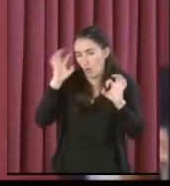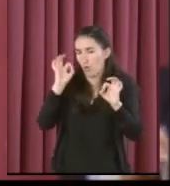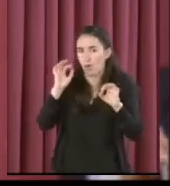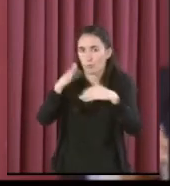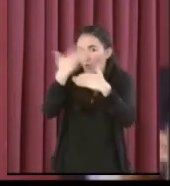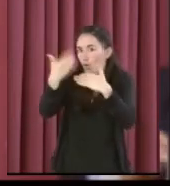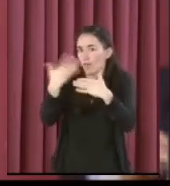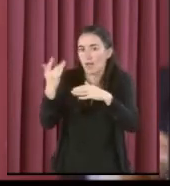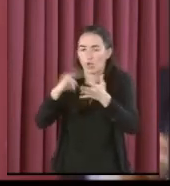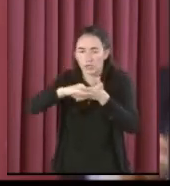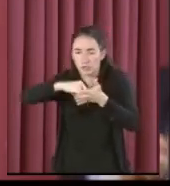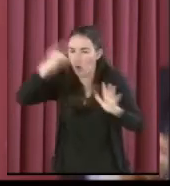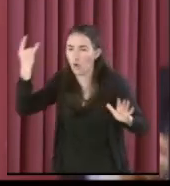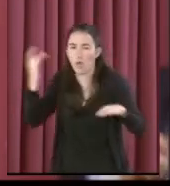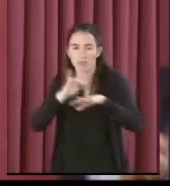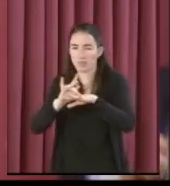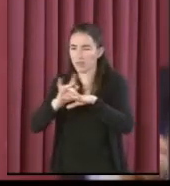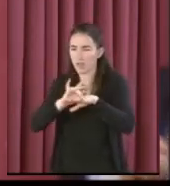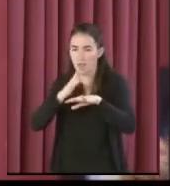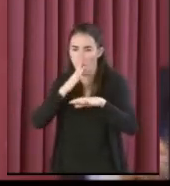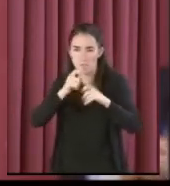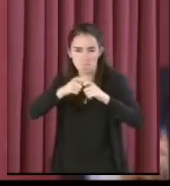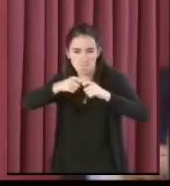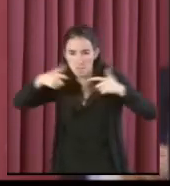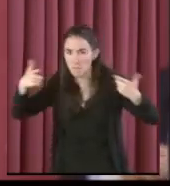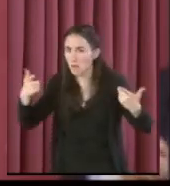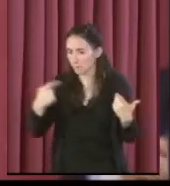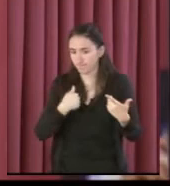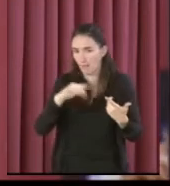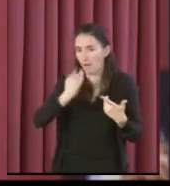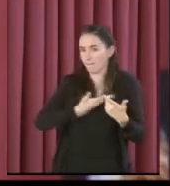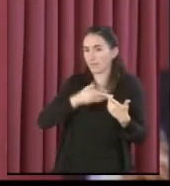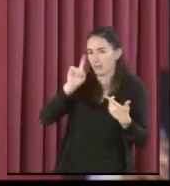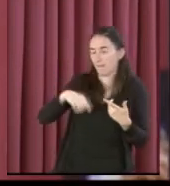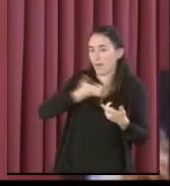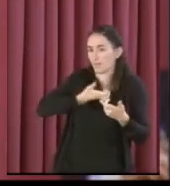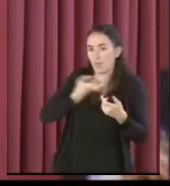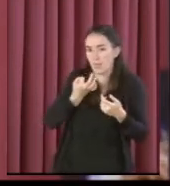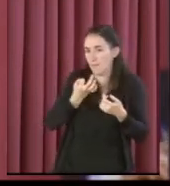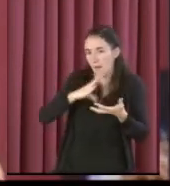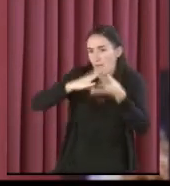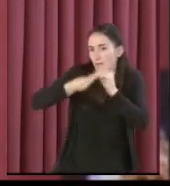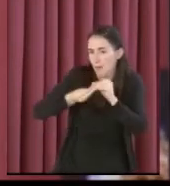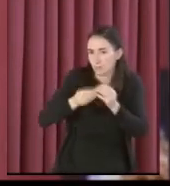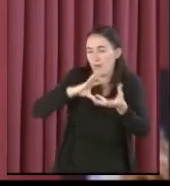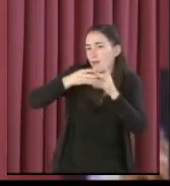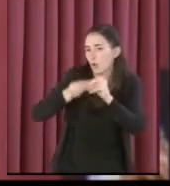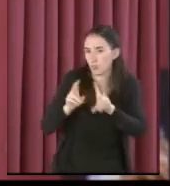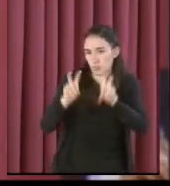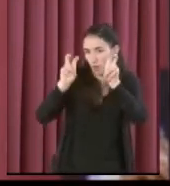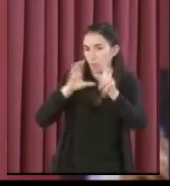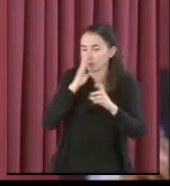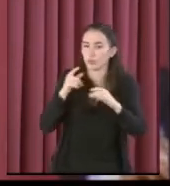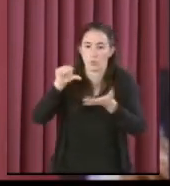La tecnología constituye una herramienta decididamente básica para promover la innovación y con ella el desarrollo de la